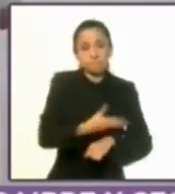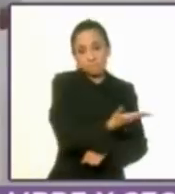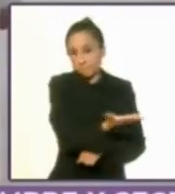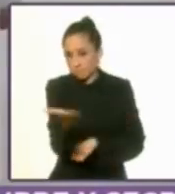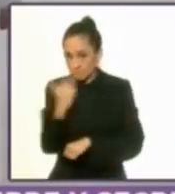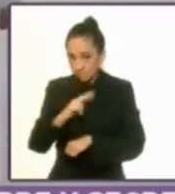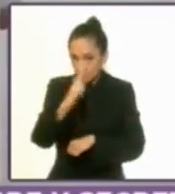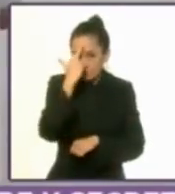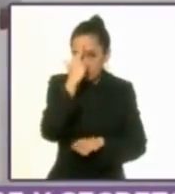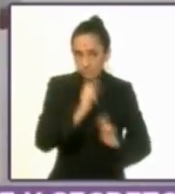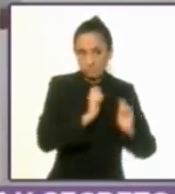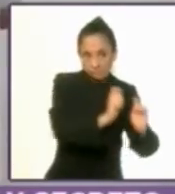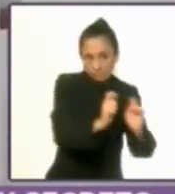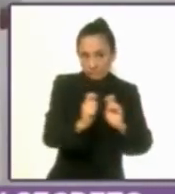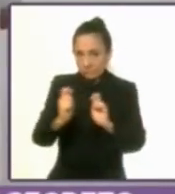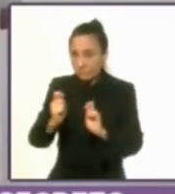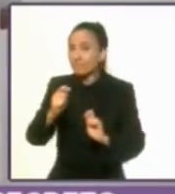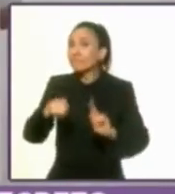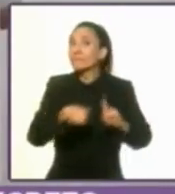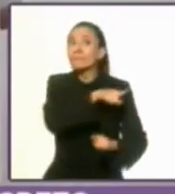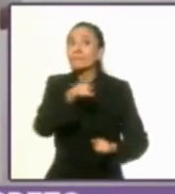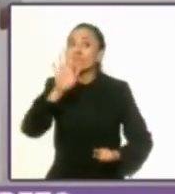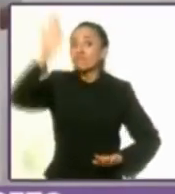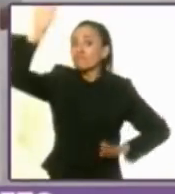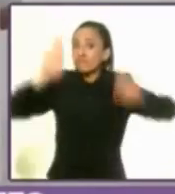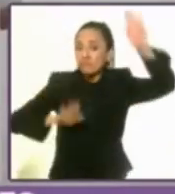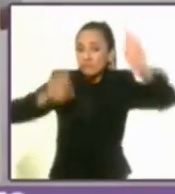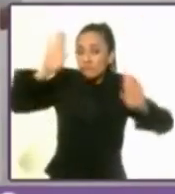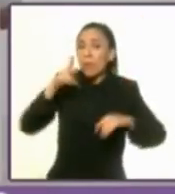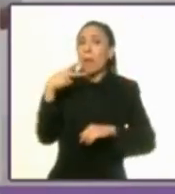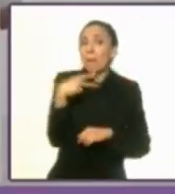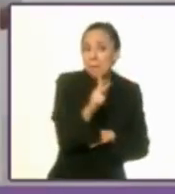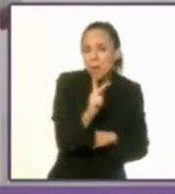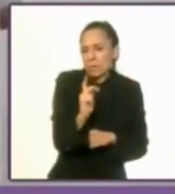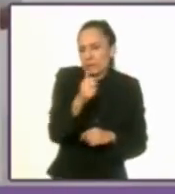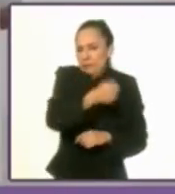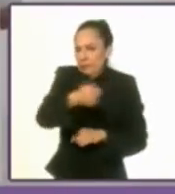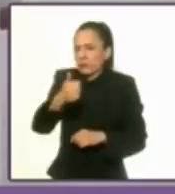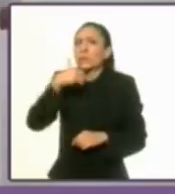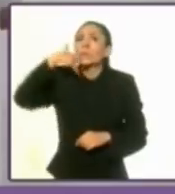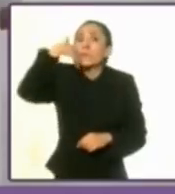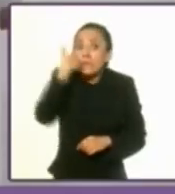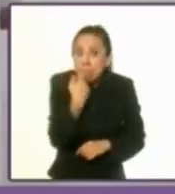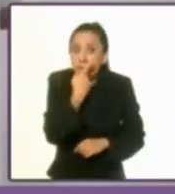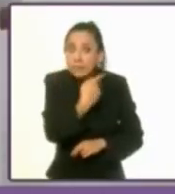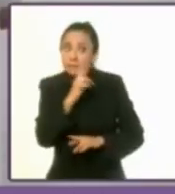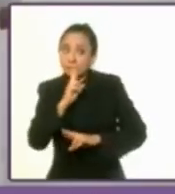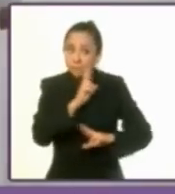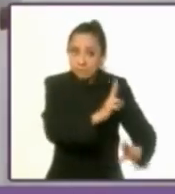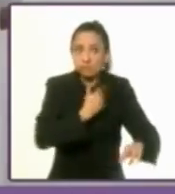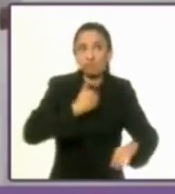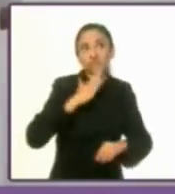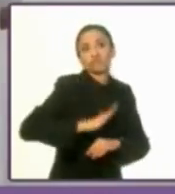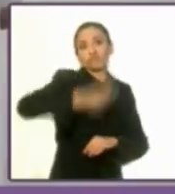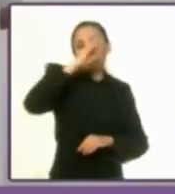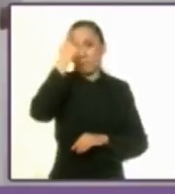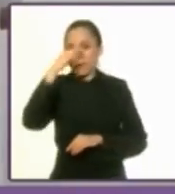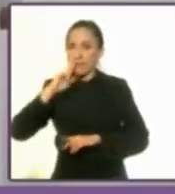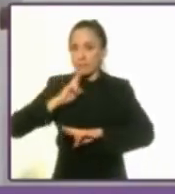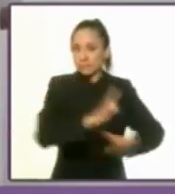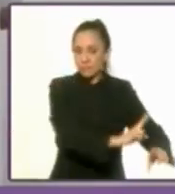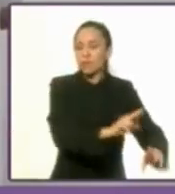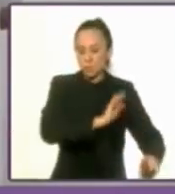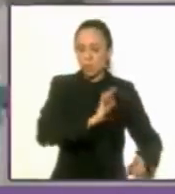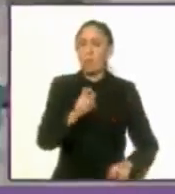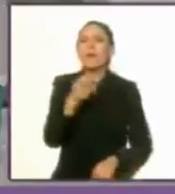candidatos conforme levanten la mano pero si hay alguna alusión personal en manda el derecho de réplica y en este caso ha pedido el derecho